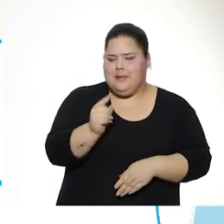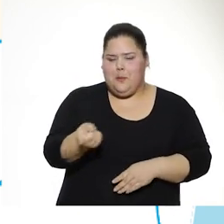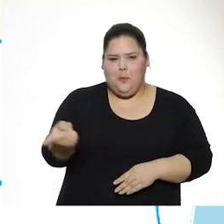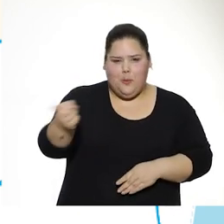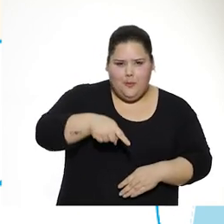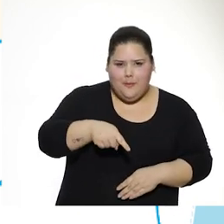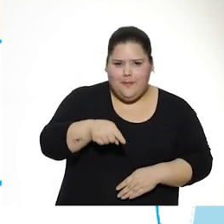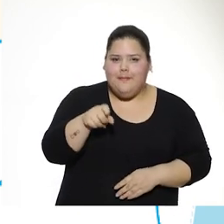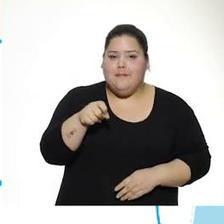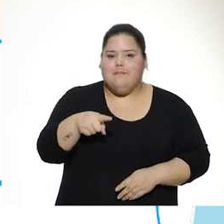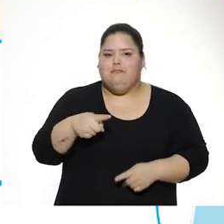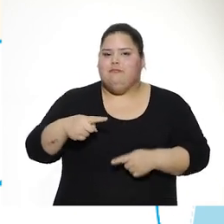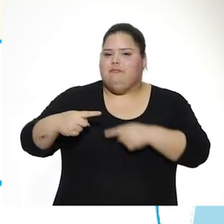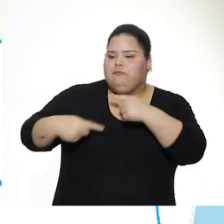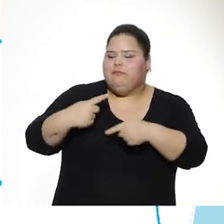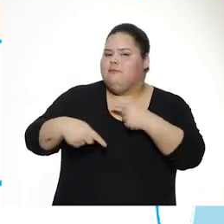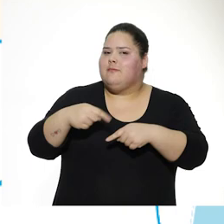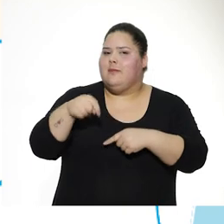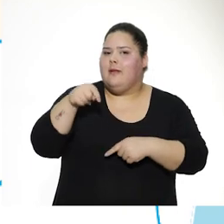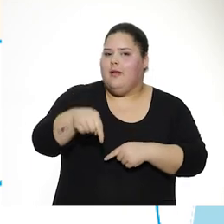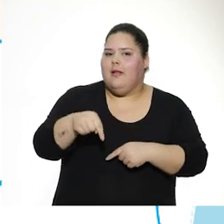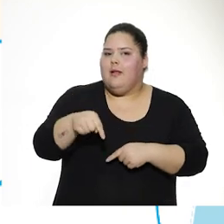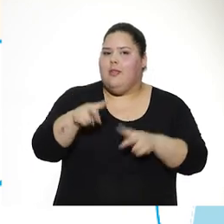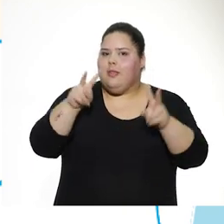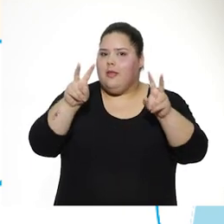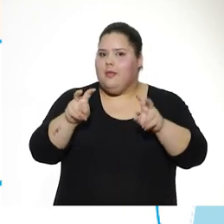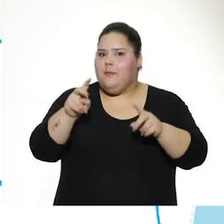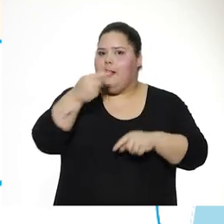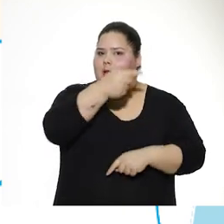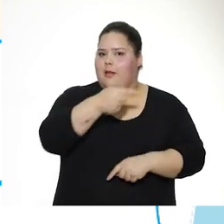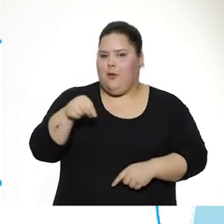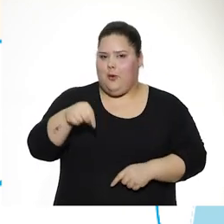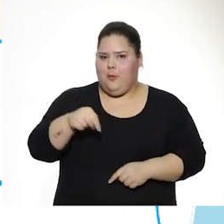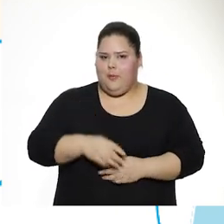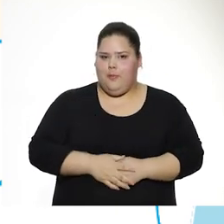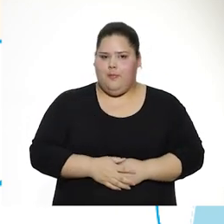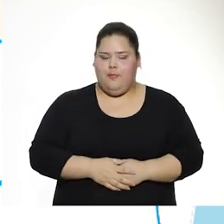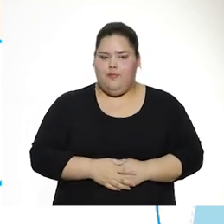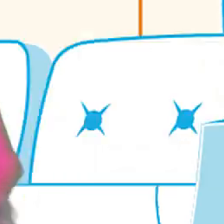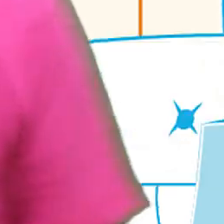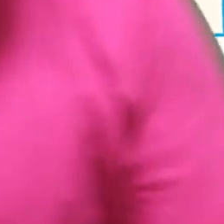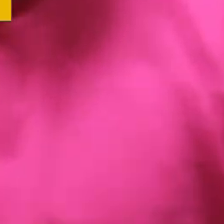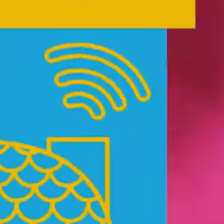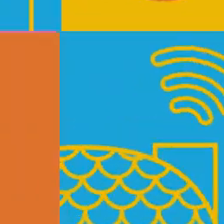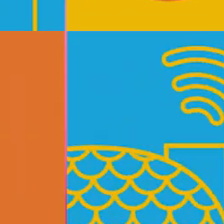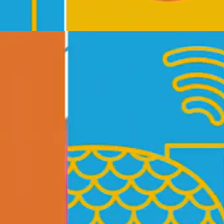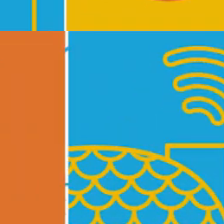y enseguida volvemos desarrollando más acerca de este, nuestro tema del día.